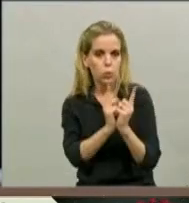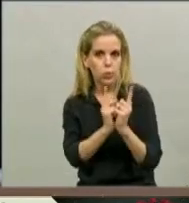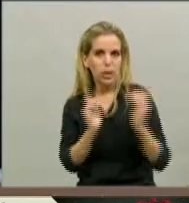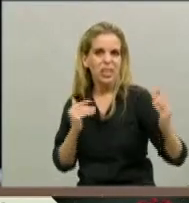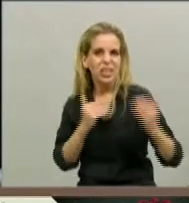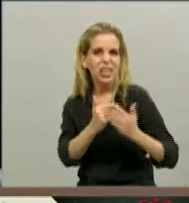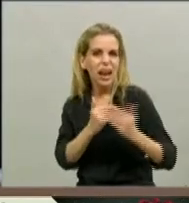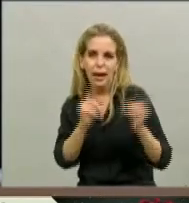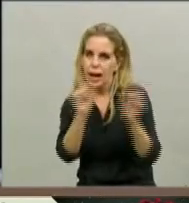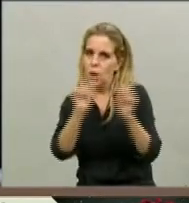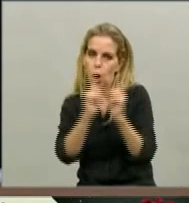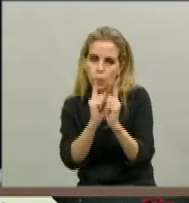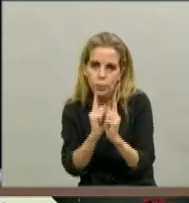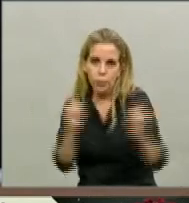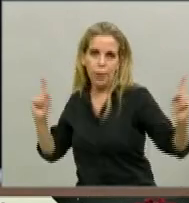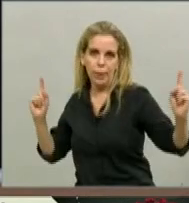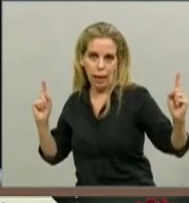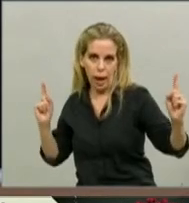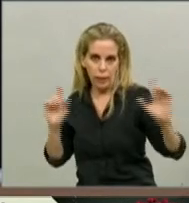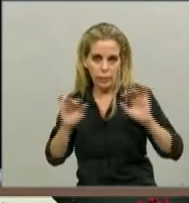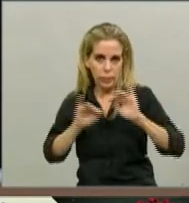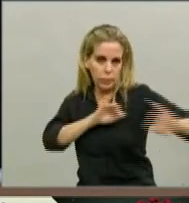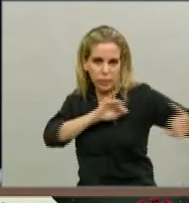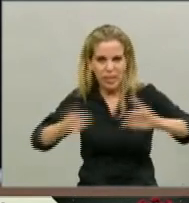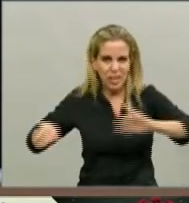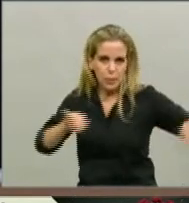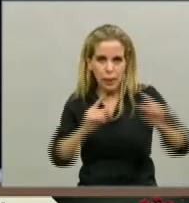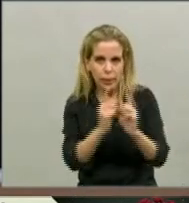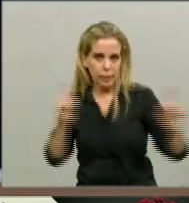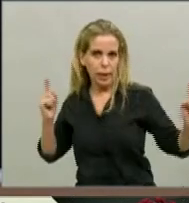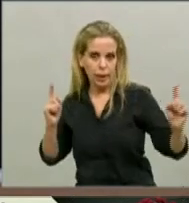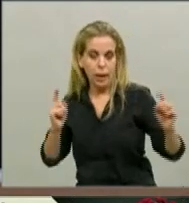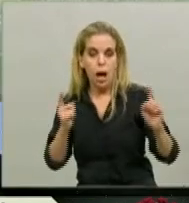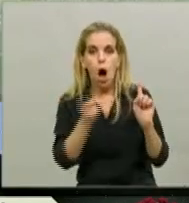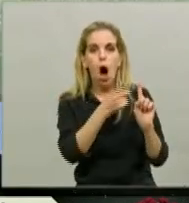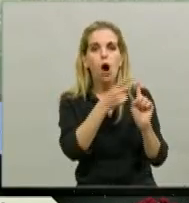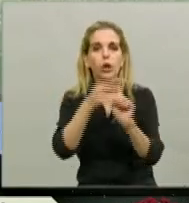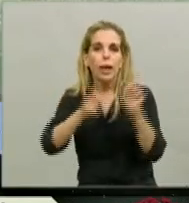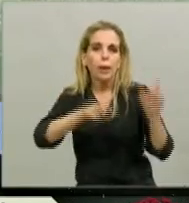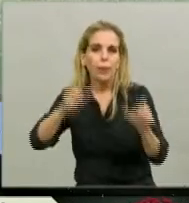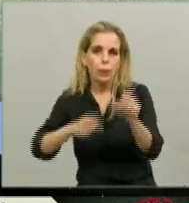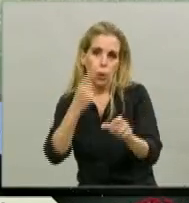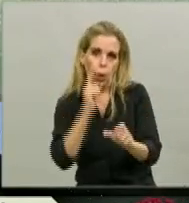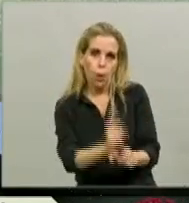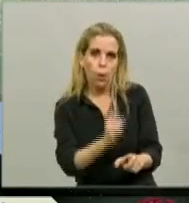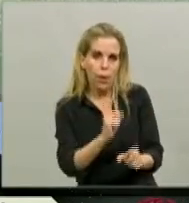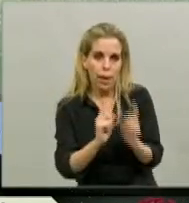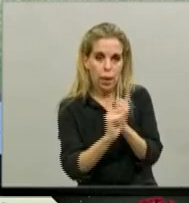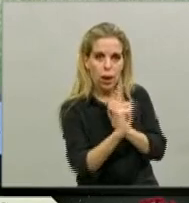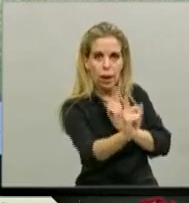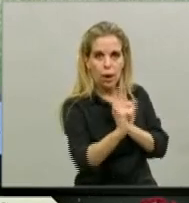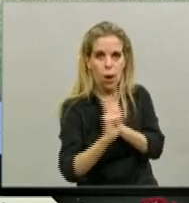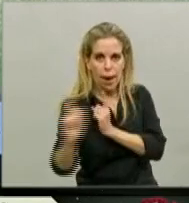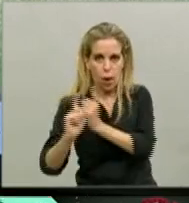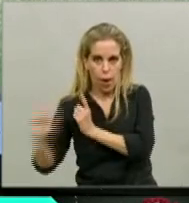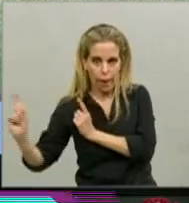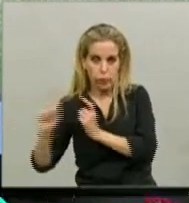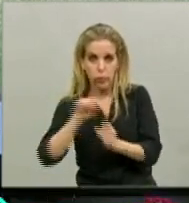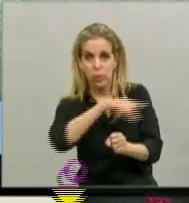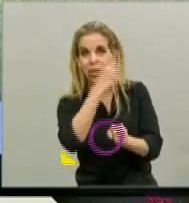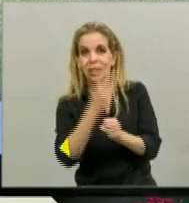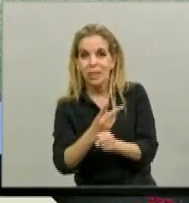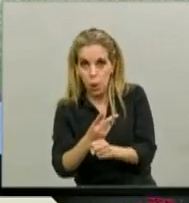hoy que está ya consensuada, que es el mayor riesgo de contagio, que es el contacto personal. O sea, tenemos que restringirlo. En segundo